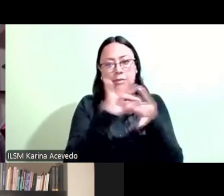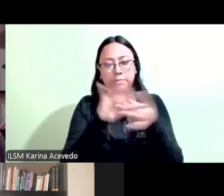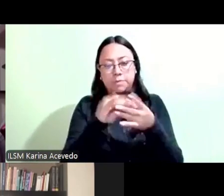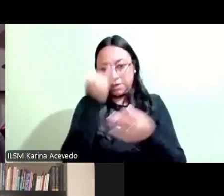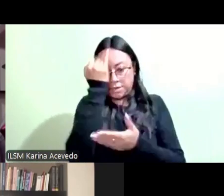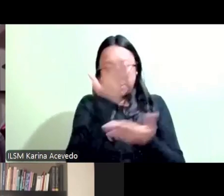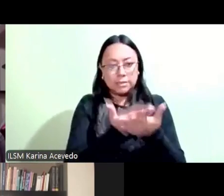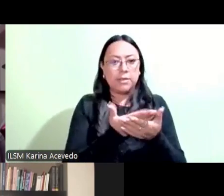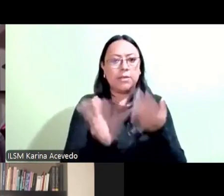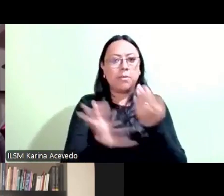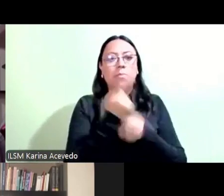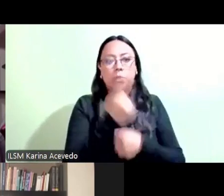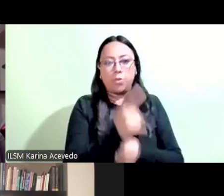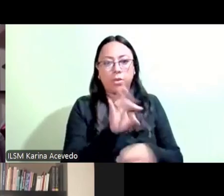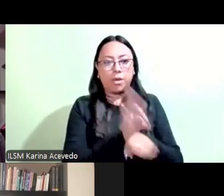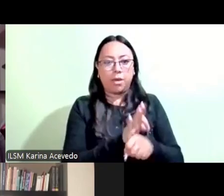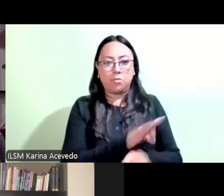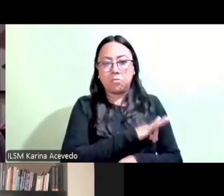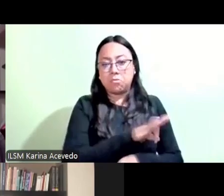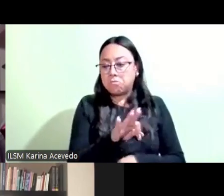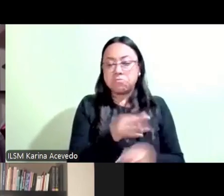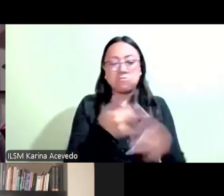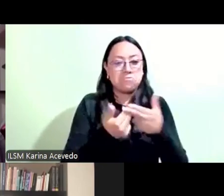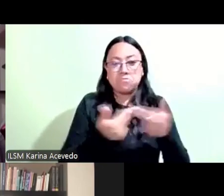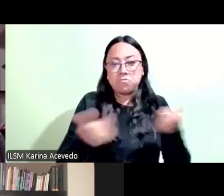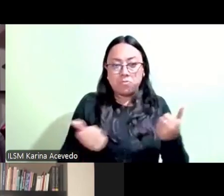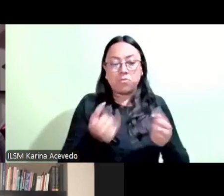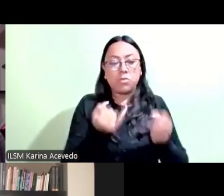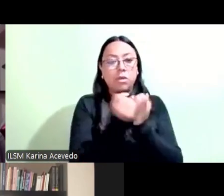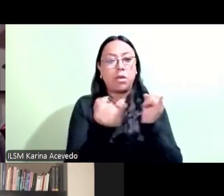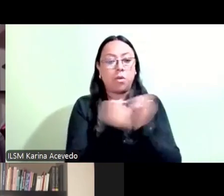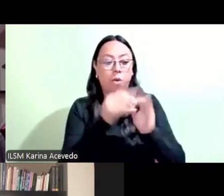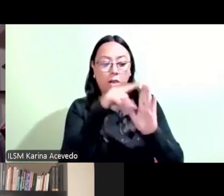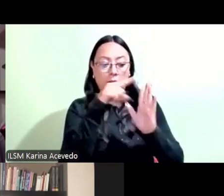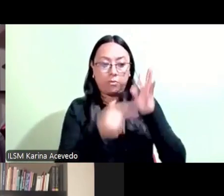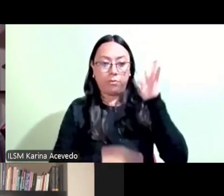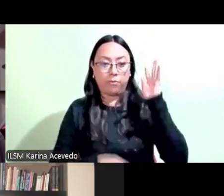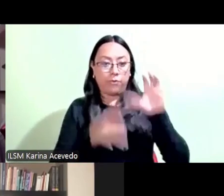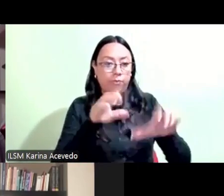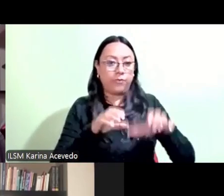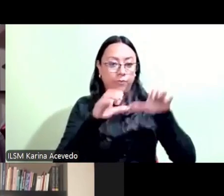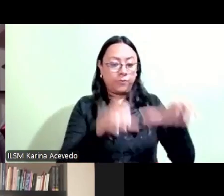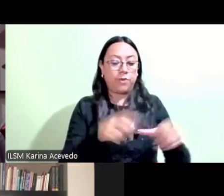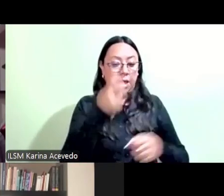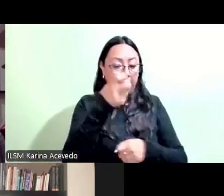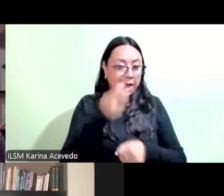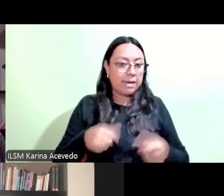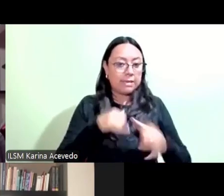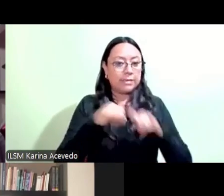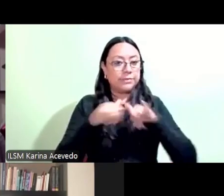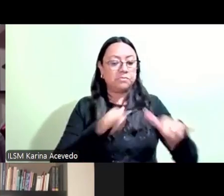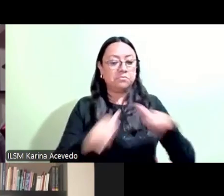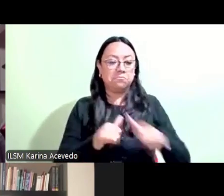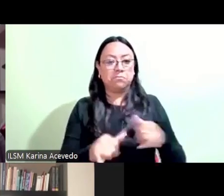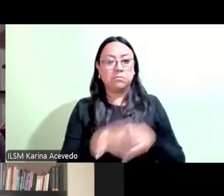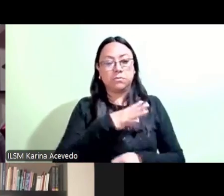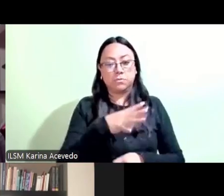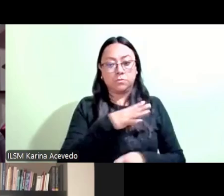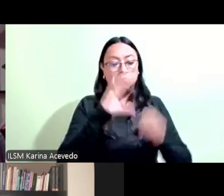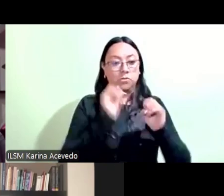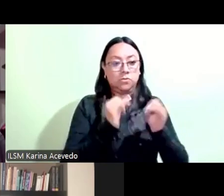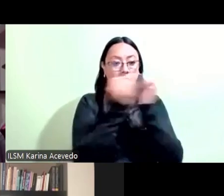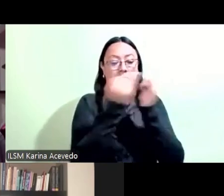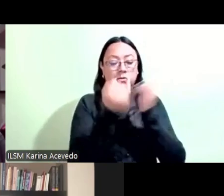las disposiciones requeridas y no precisa las medidas de protección al inmueble catalogado o incluso que hagan alusión a las áreas de